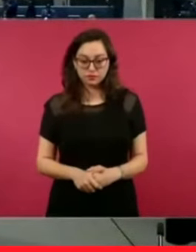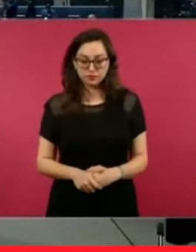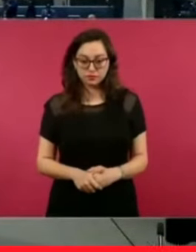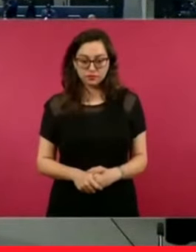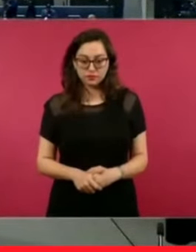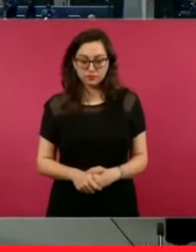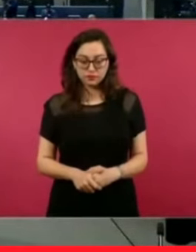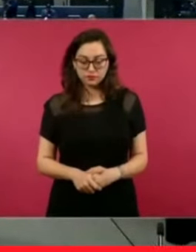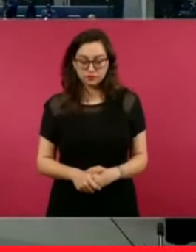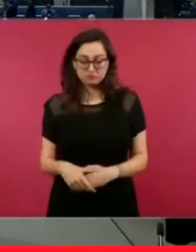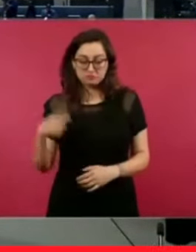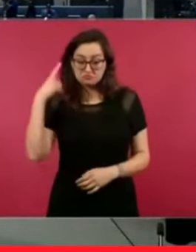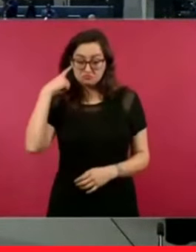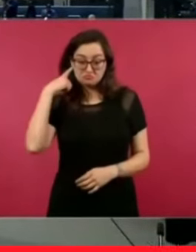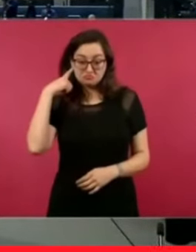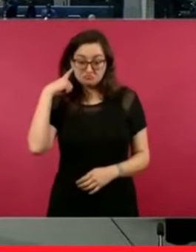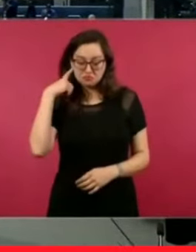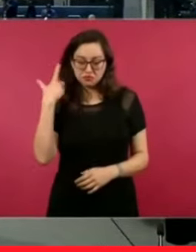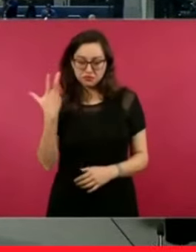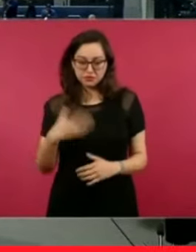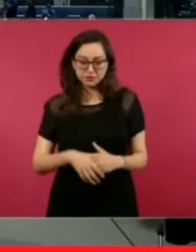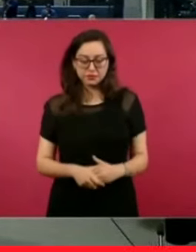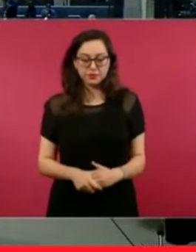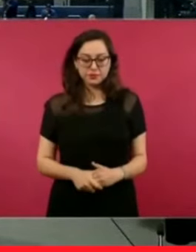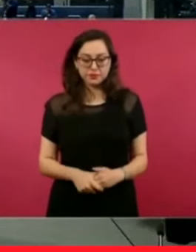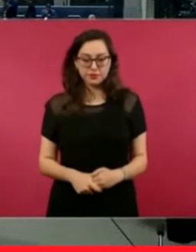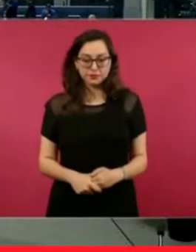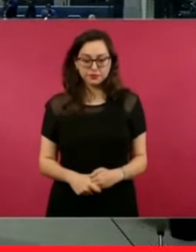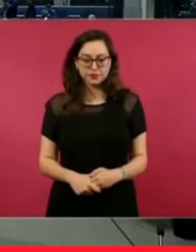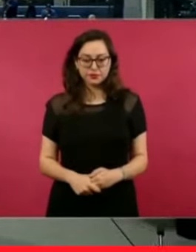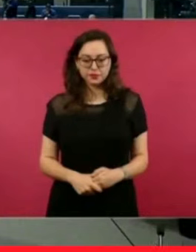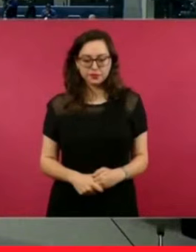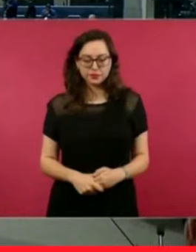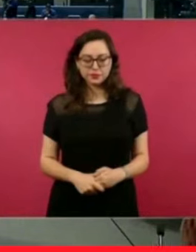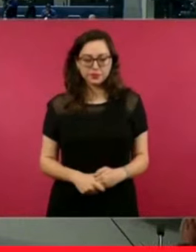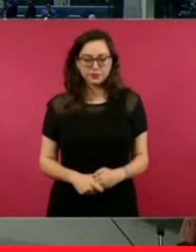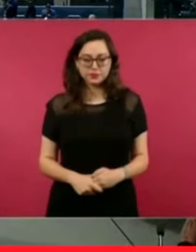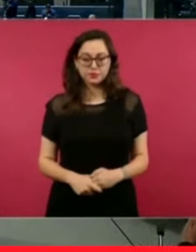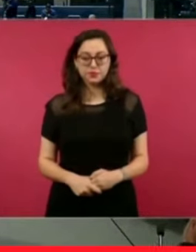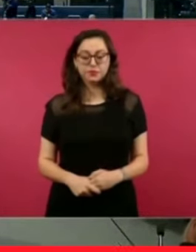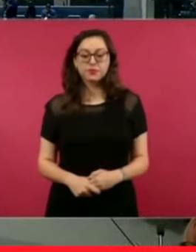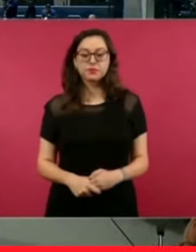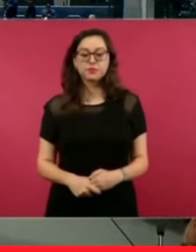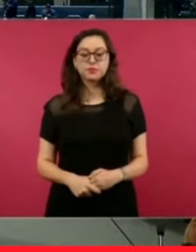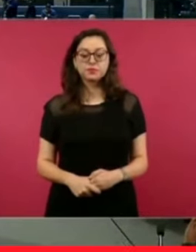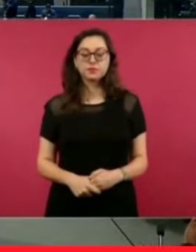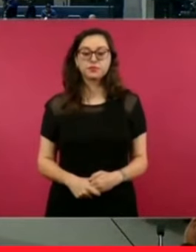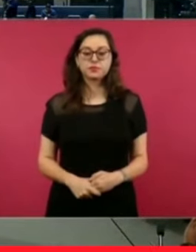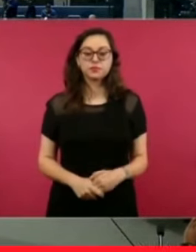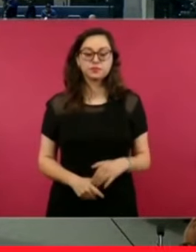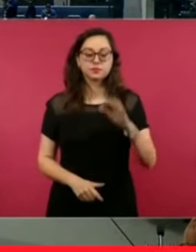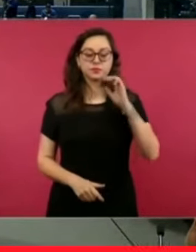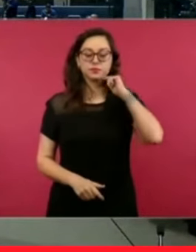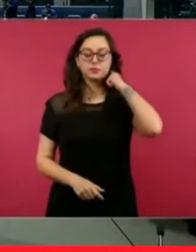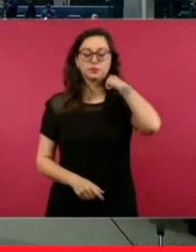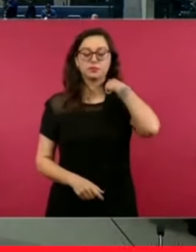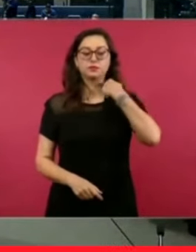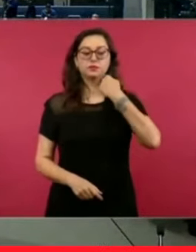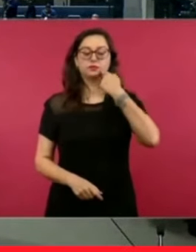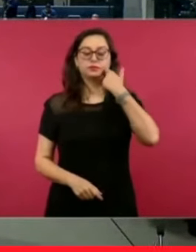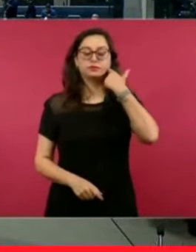corresponsables fue la única que no transmitió anoche la hora nacional pues por lo mismo porque este